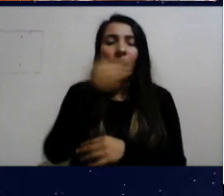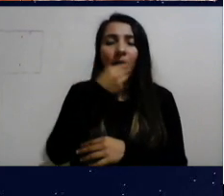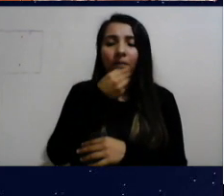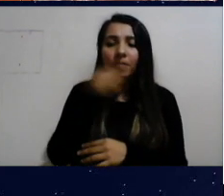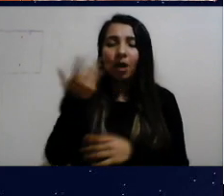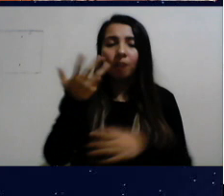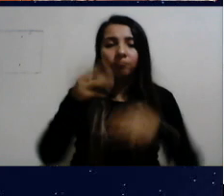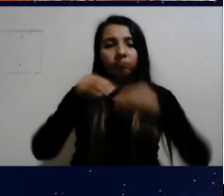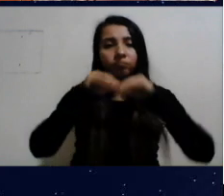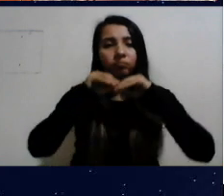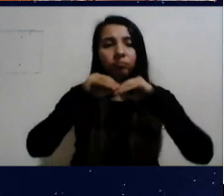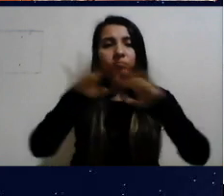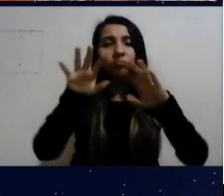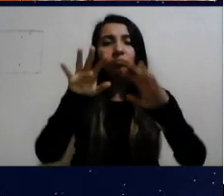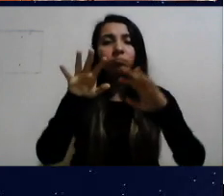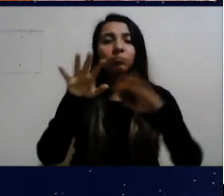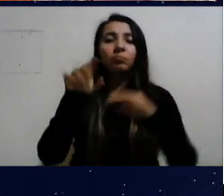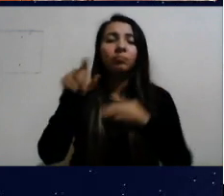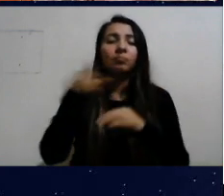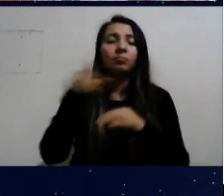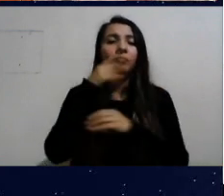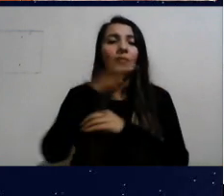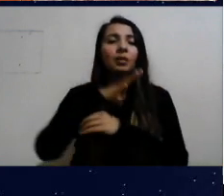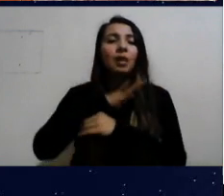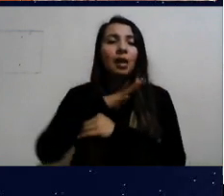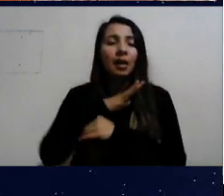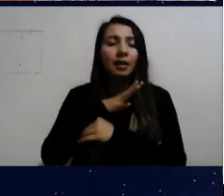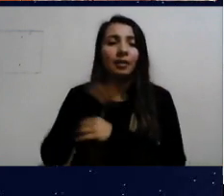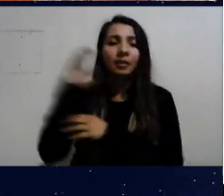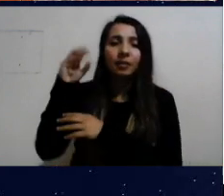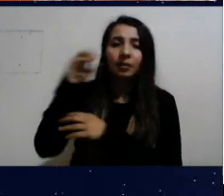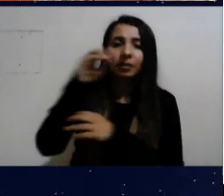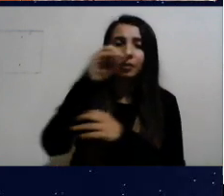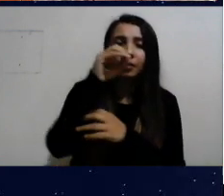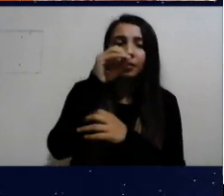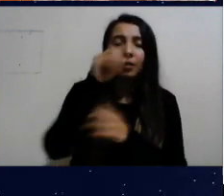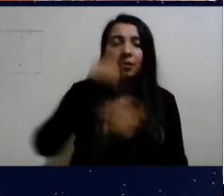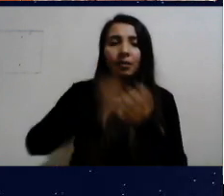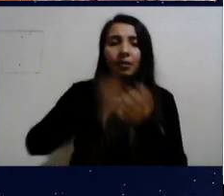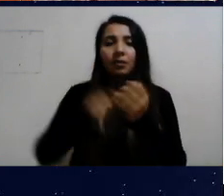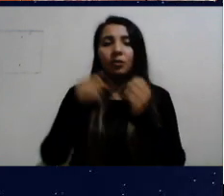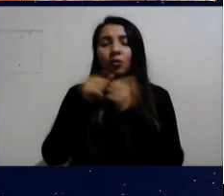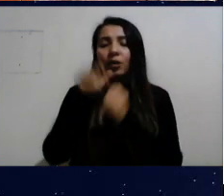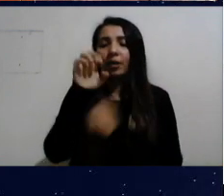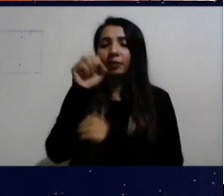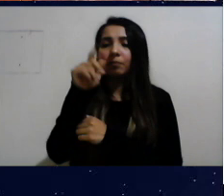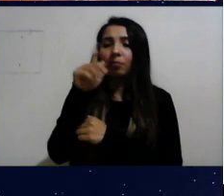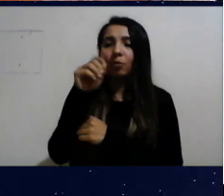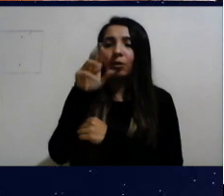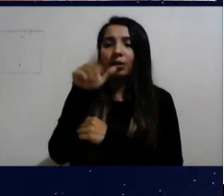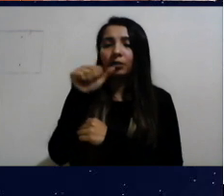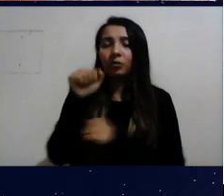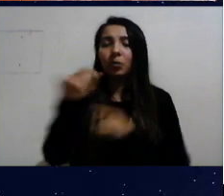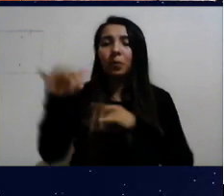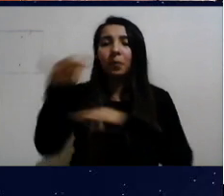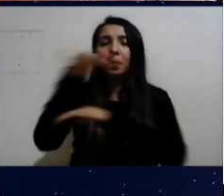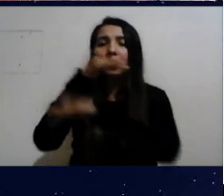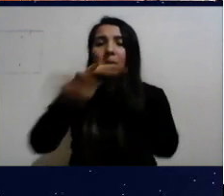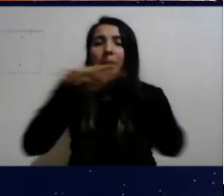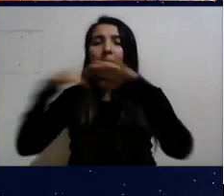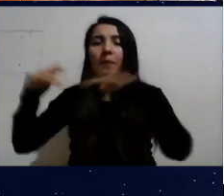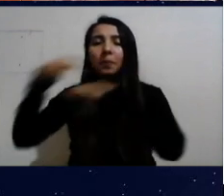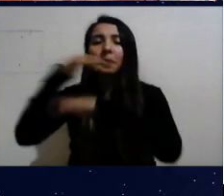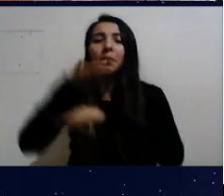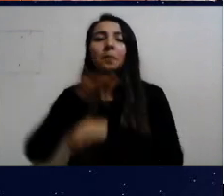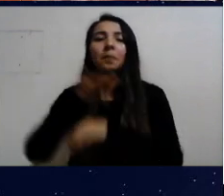Arrhenius y hipotetizaba la existencia de organismos distribuidos por todo el universo y cuyas esporas podían viajar libremente por el espacio de una estrella